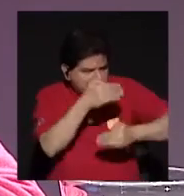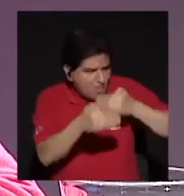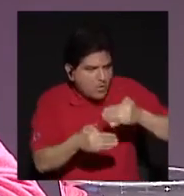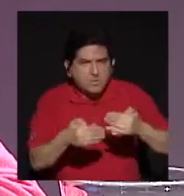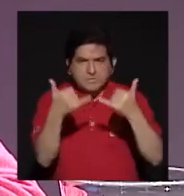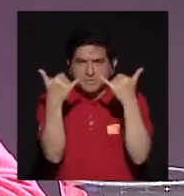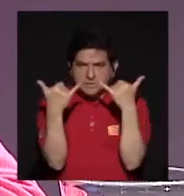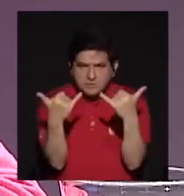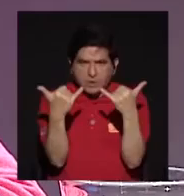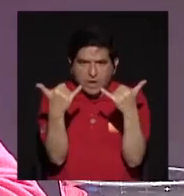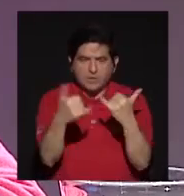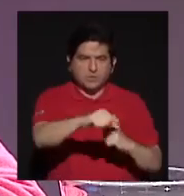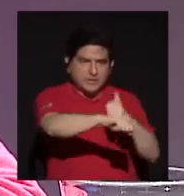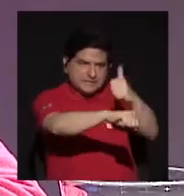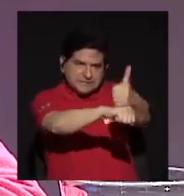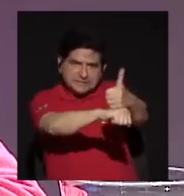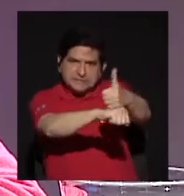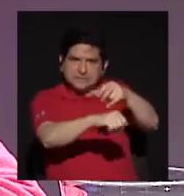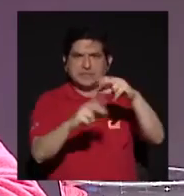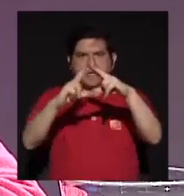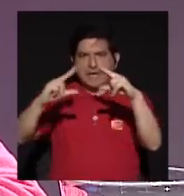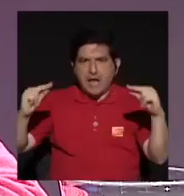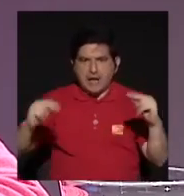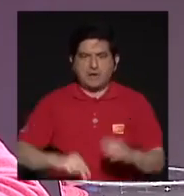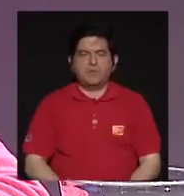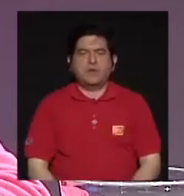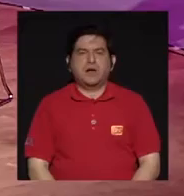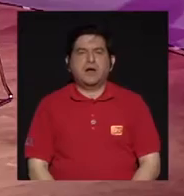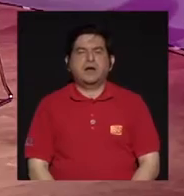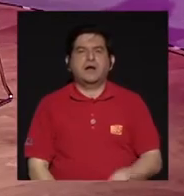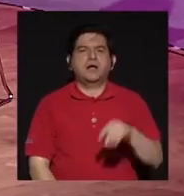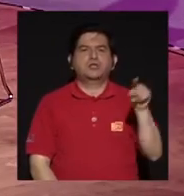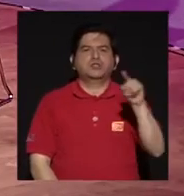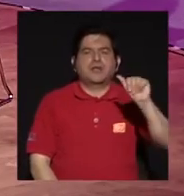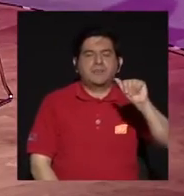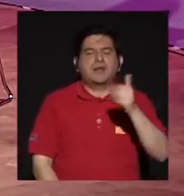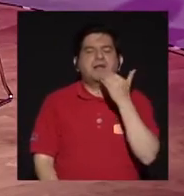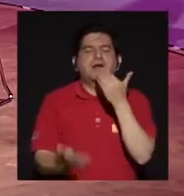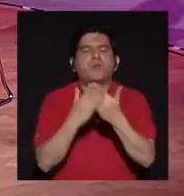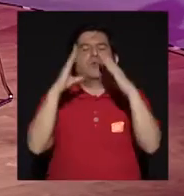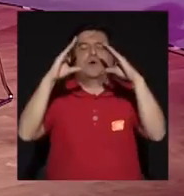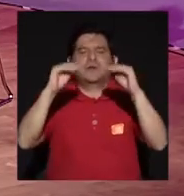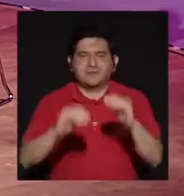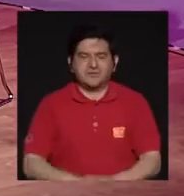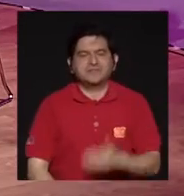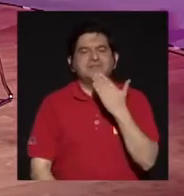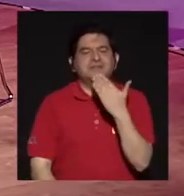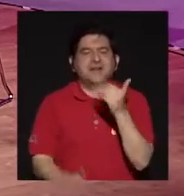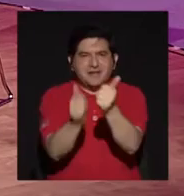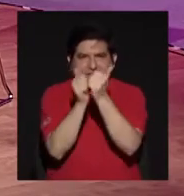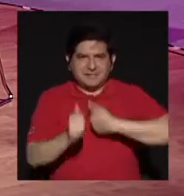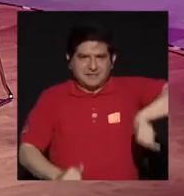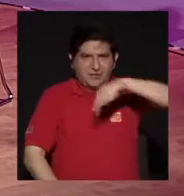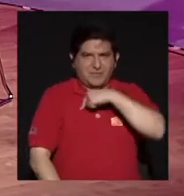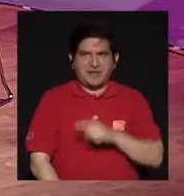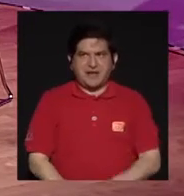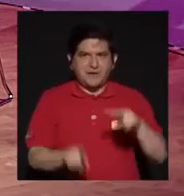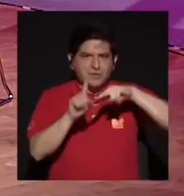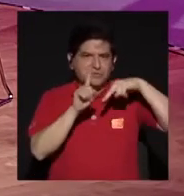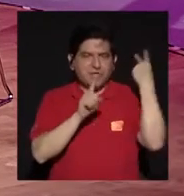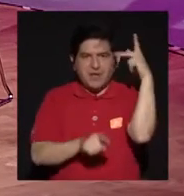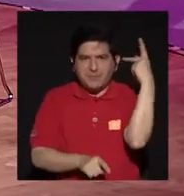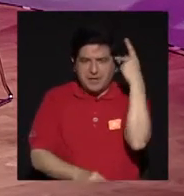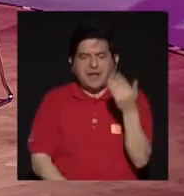está dibujando en Nicaragua. Soyla América, buenas noches, muchas gracias por estar con nosotras en Miradas Políticas. Sea